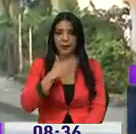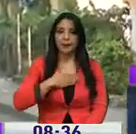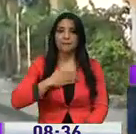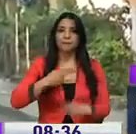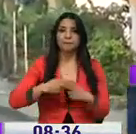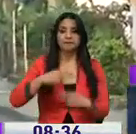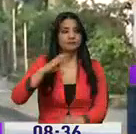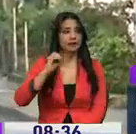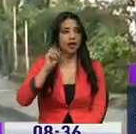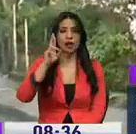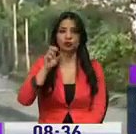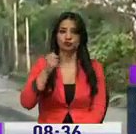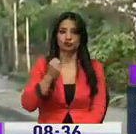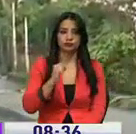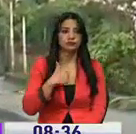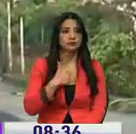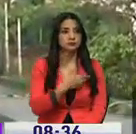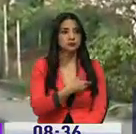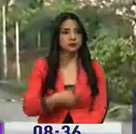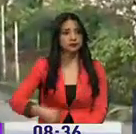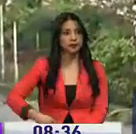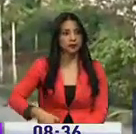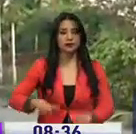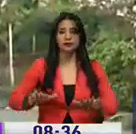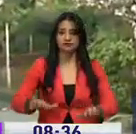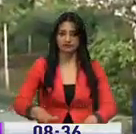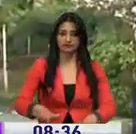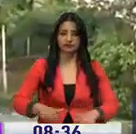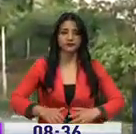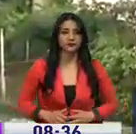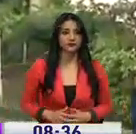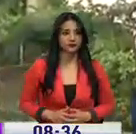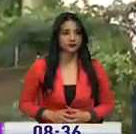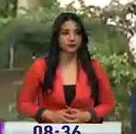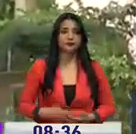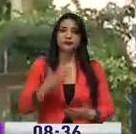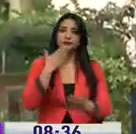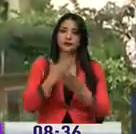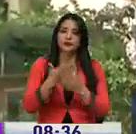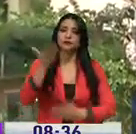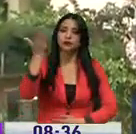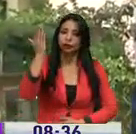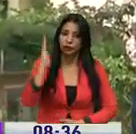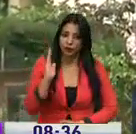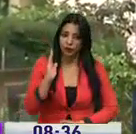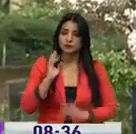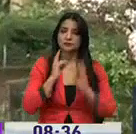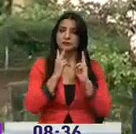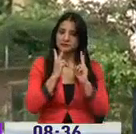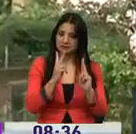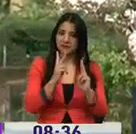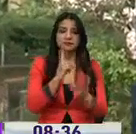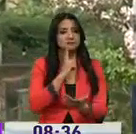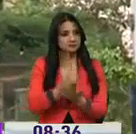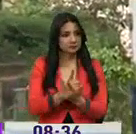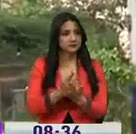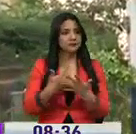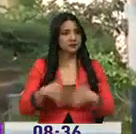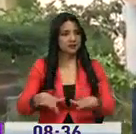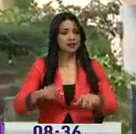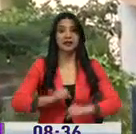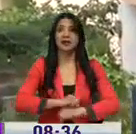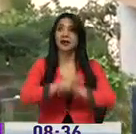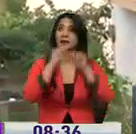Carlos Peñafiel, soy el presidente del reasentamiento. A Dios gracias, mire, como usted anda diciendo también, de que ya